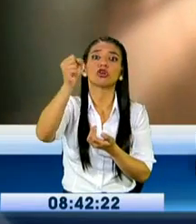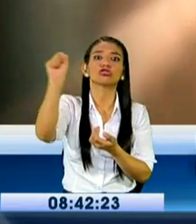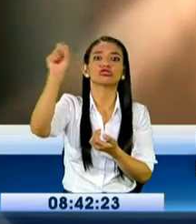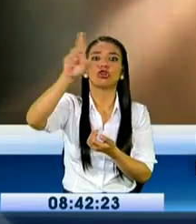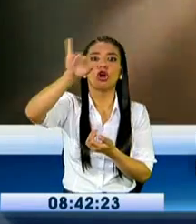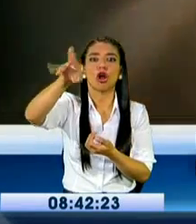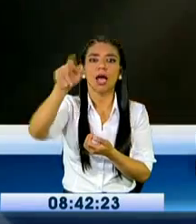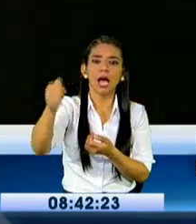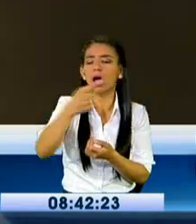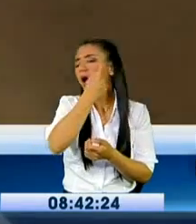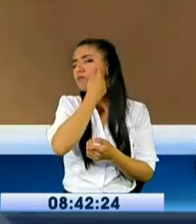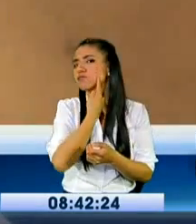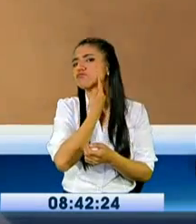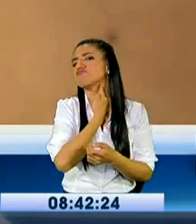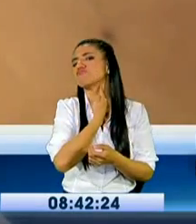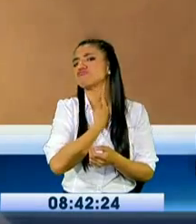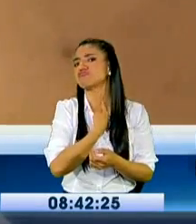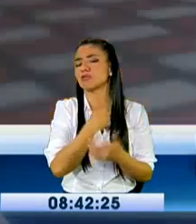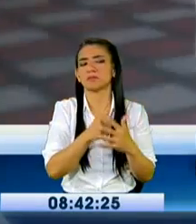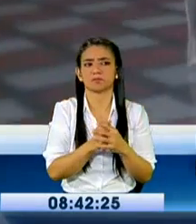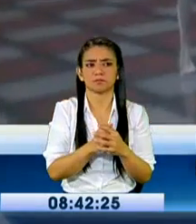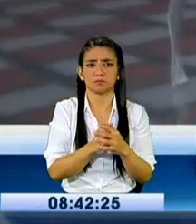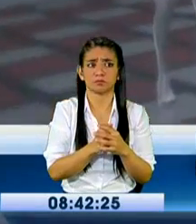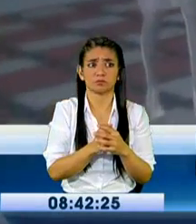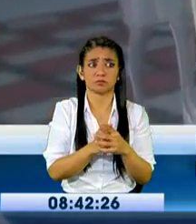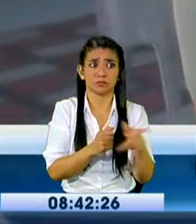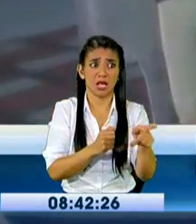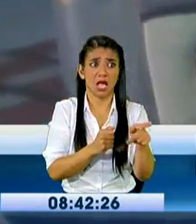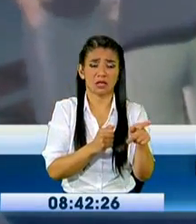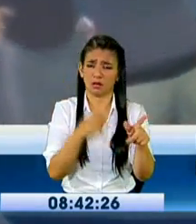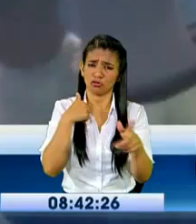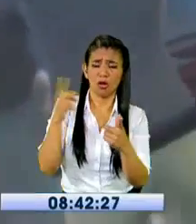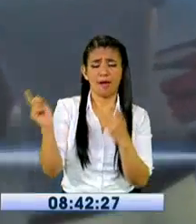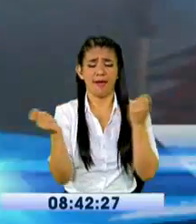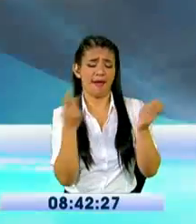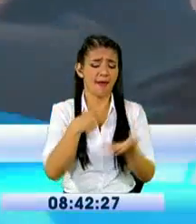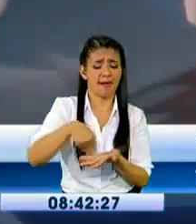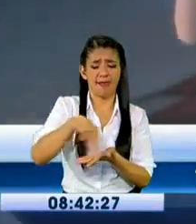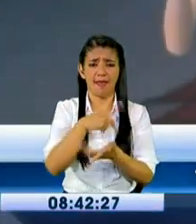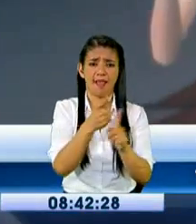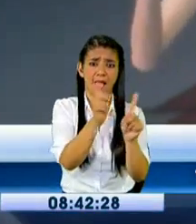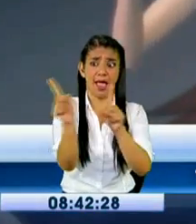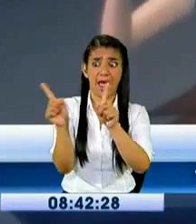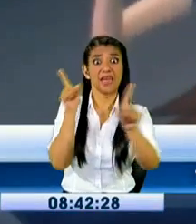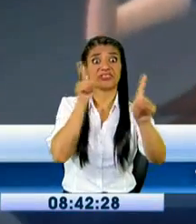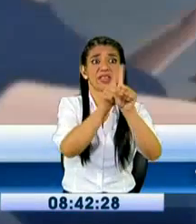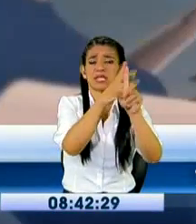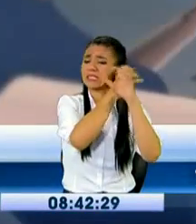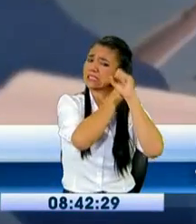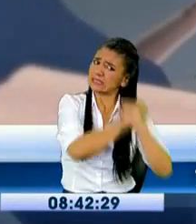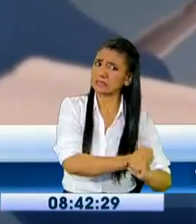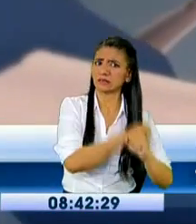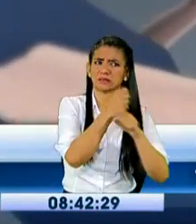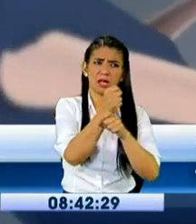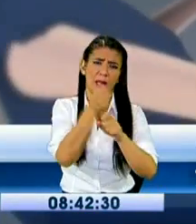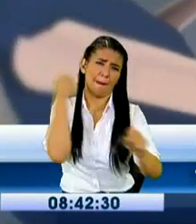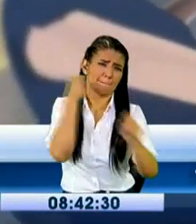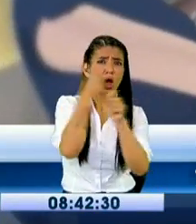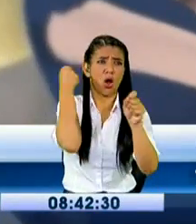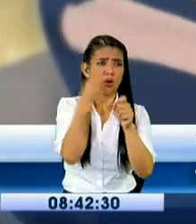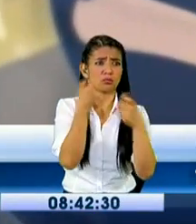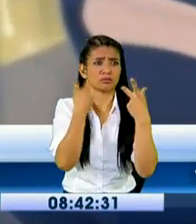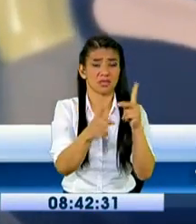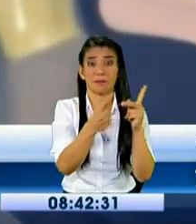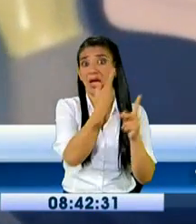su rostro y cuello. Y de repente ella viene por atrás mío, me jala del pelo y me empieza a atacar. Me empieza a hacer así en la cara.